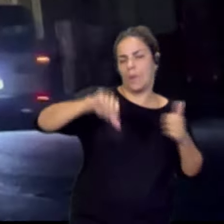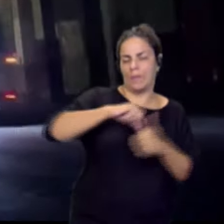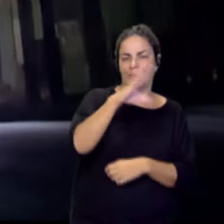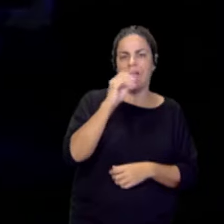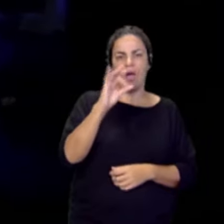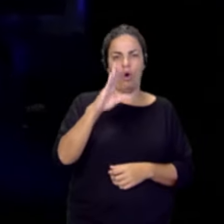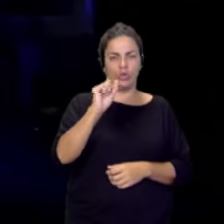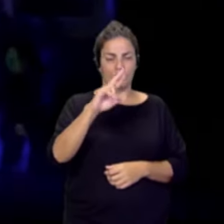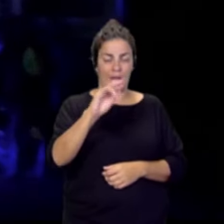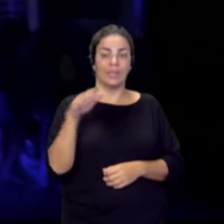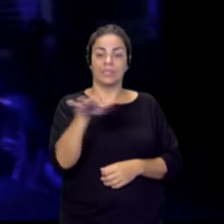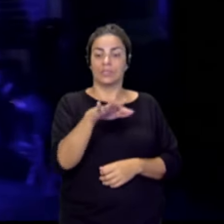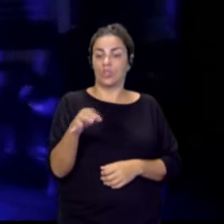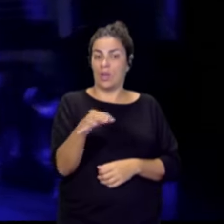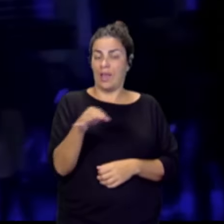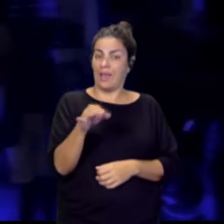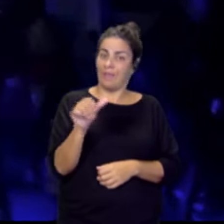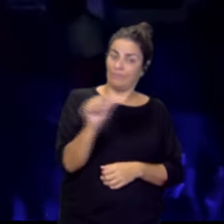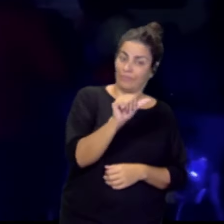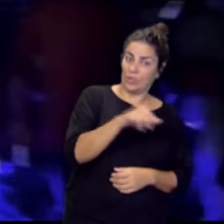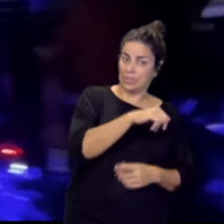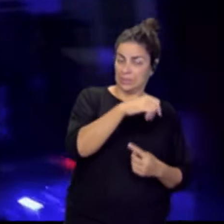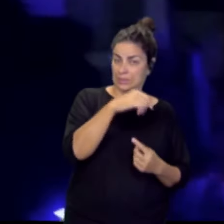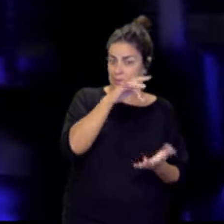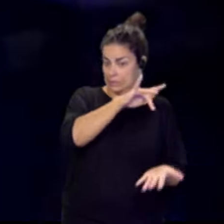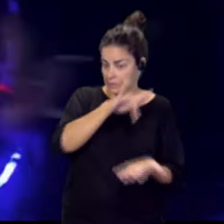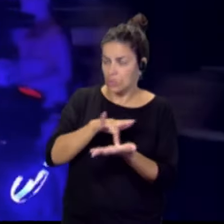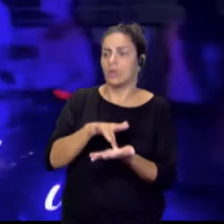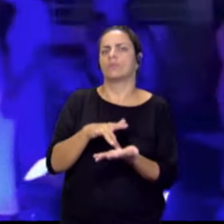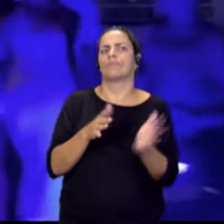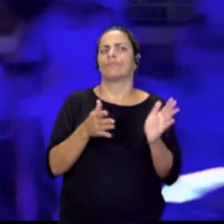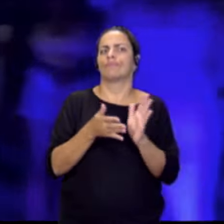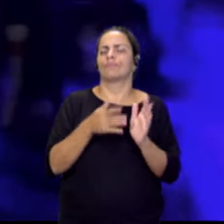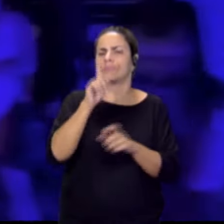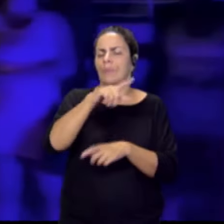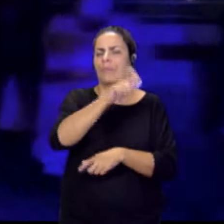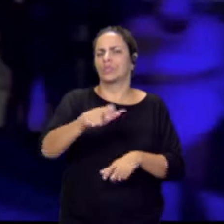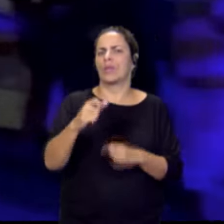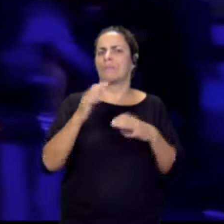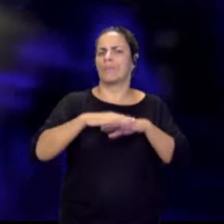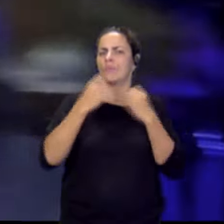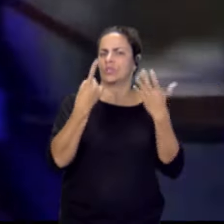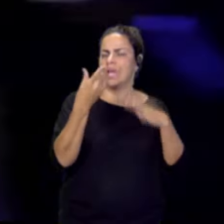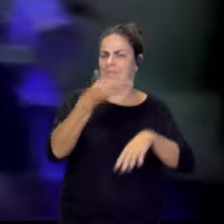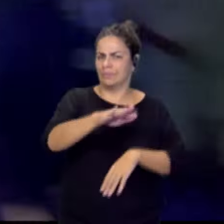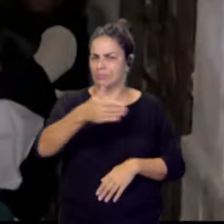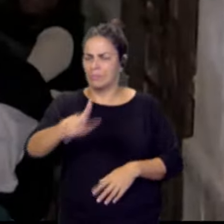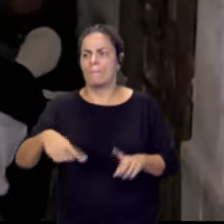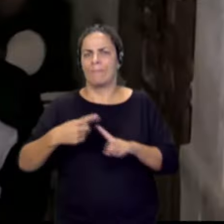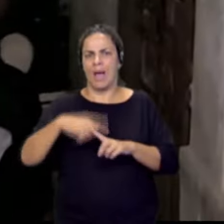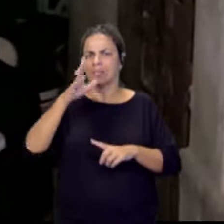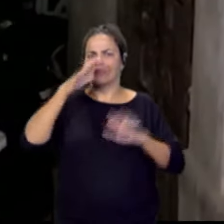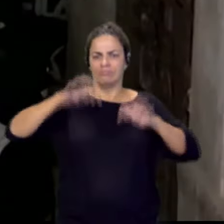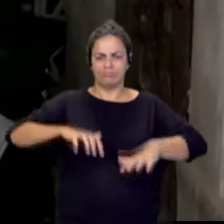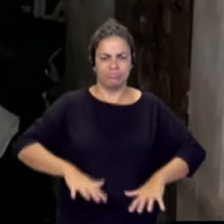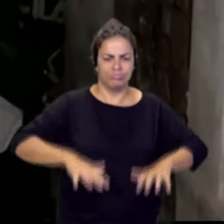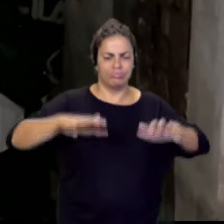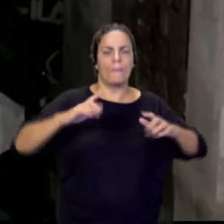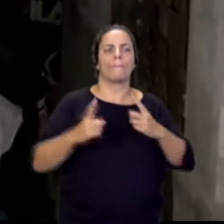menos 6 fallecidos. El fenómeno meteorológico ha provocado también inundaciones, ha forzado la evacuación de parte de la